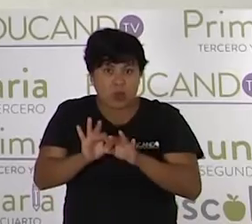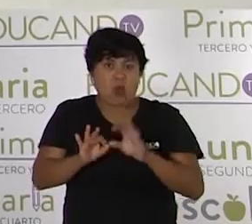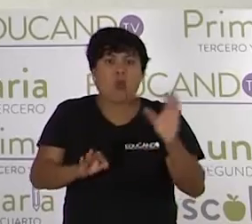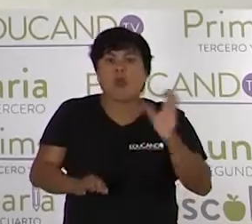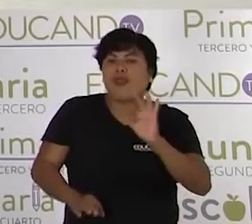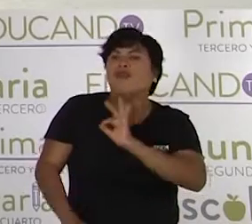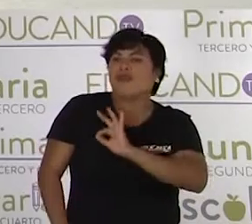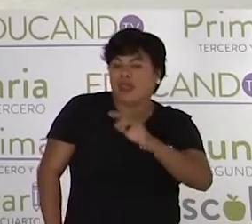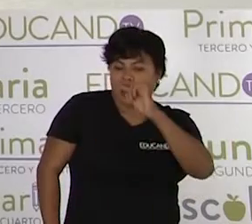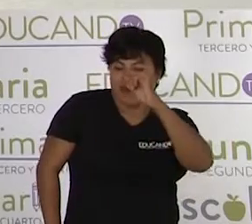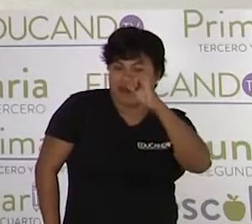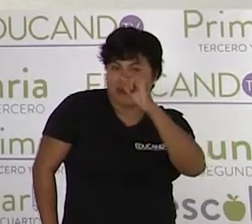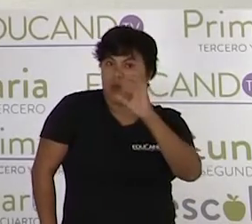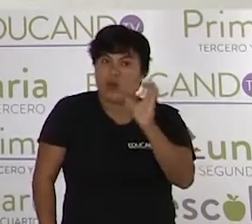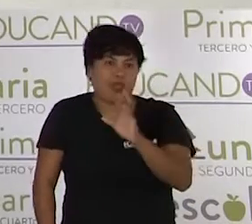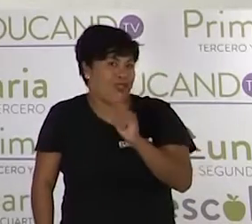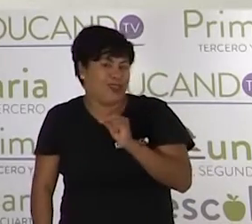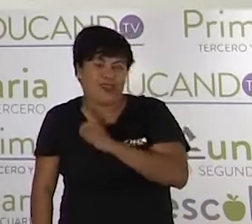no?